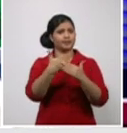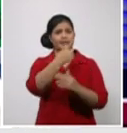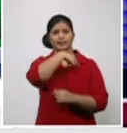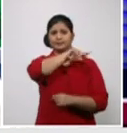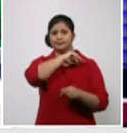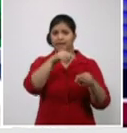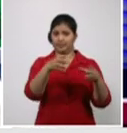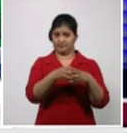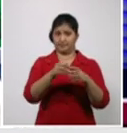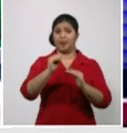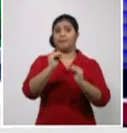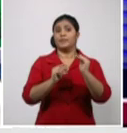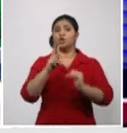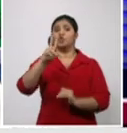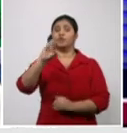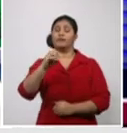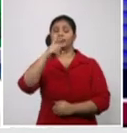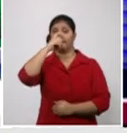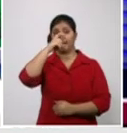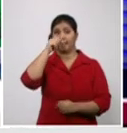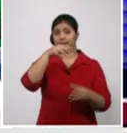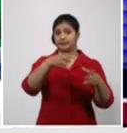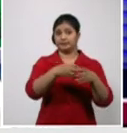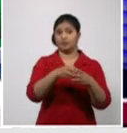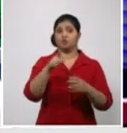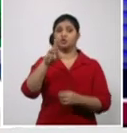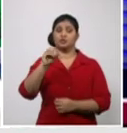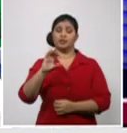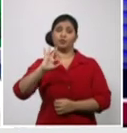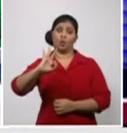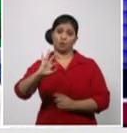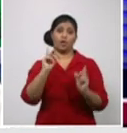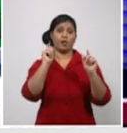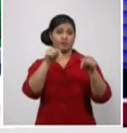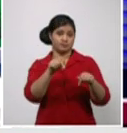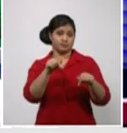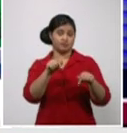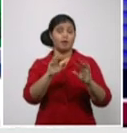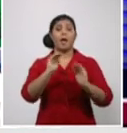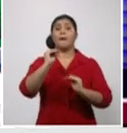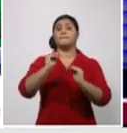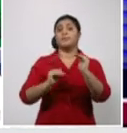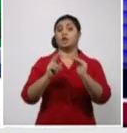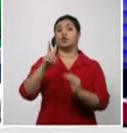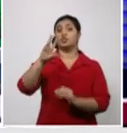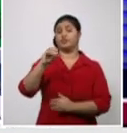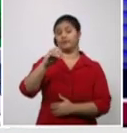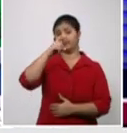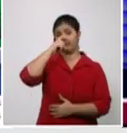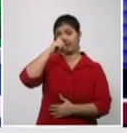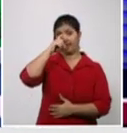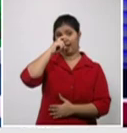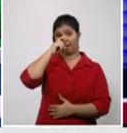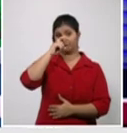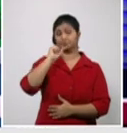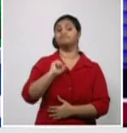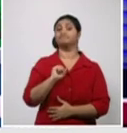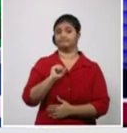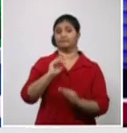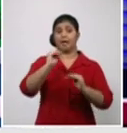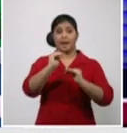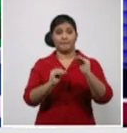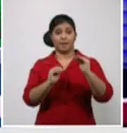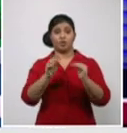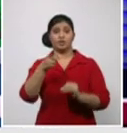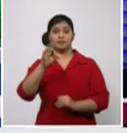elevada, y de ellos 108, todavía muy elevado, en edades pediátricas, 18 años y